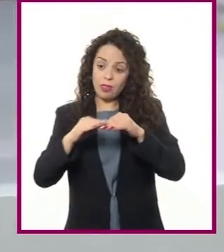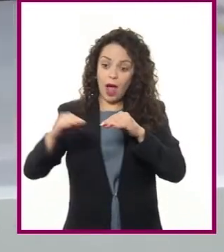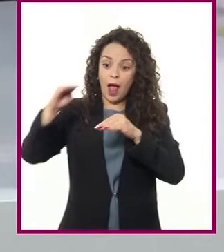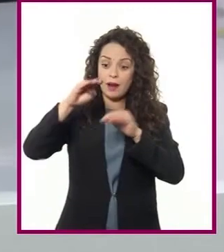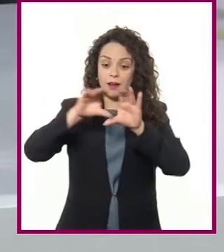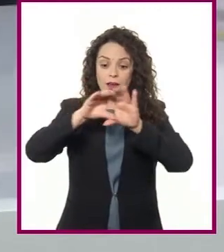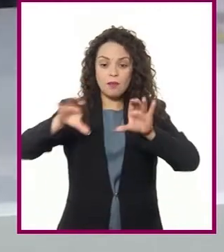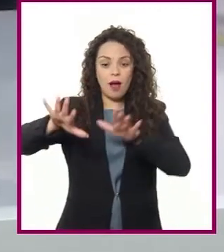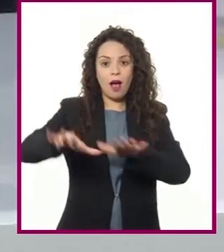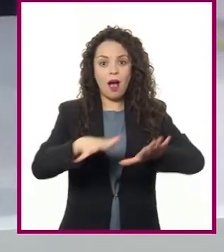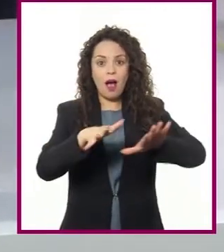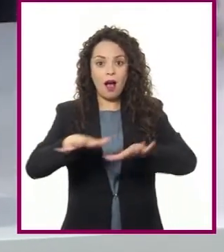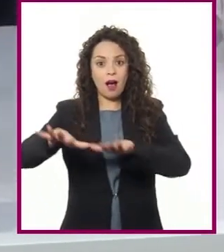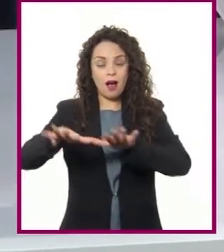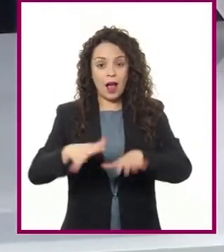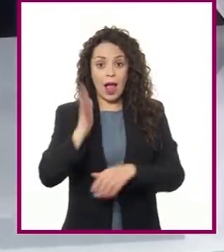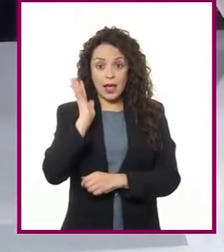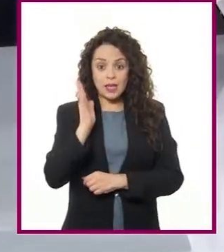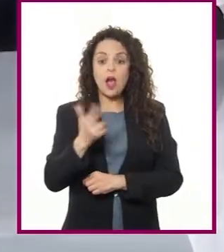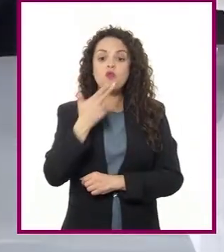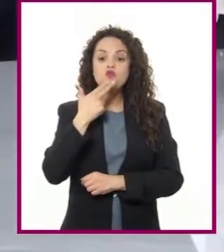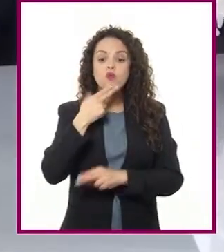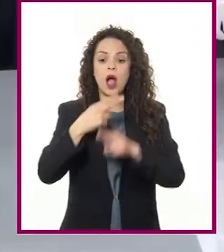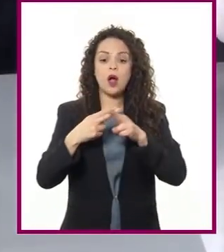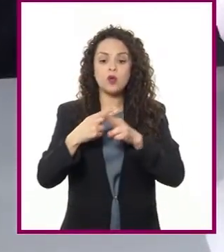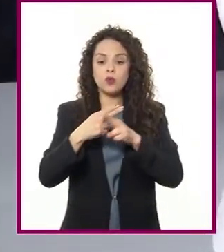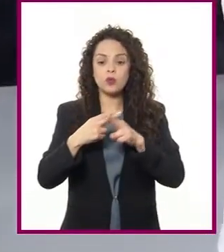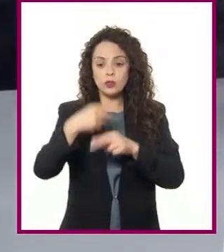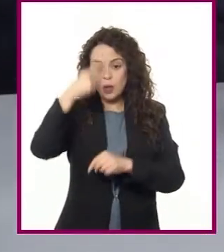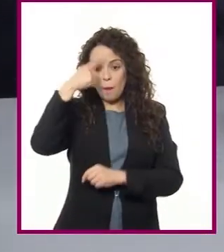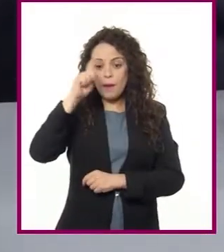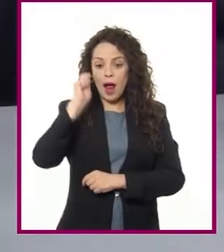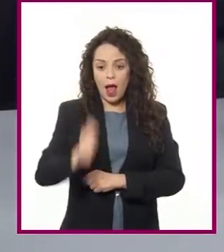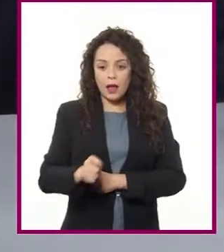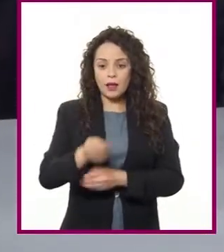Ya que está cuajada, utilicemos el cuchillo para cortar en cuadros.